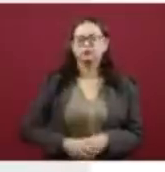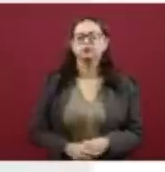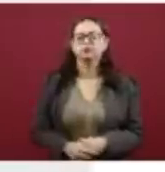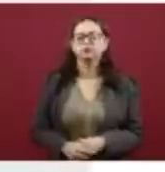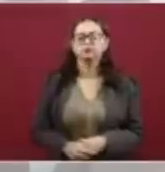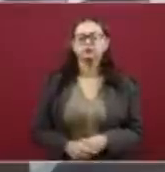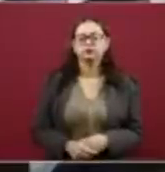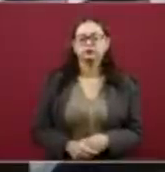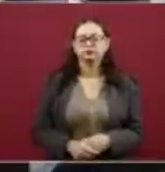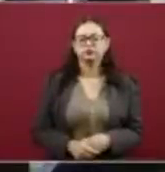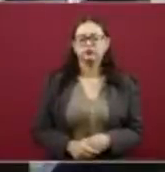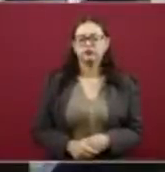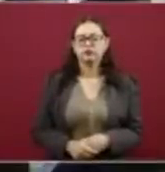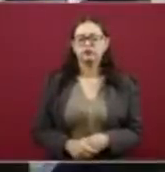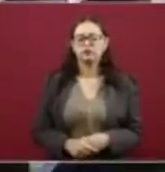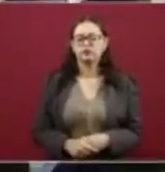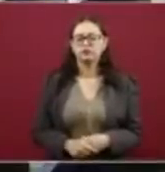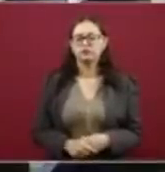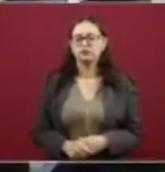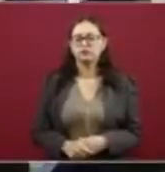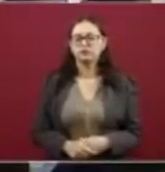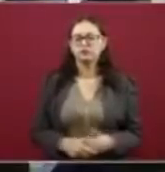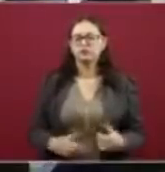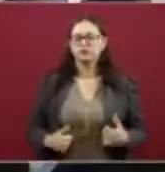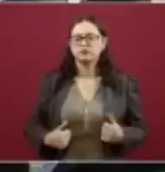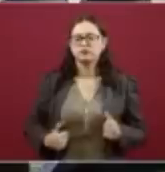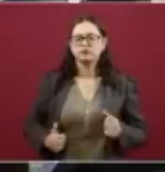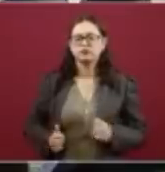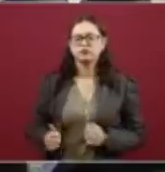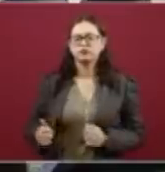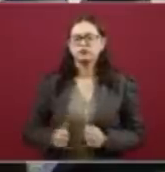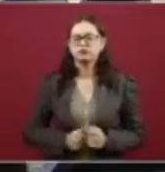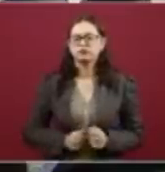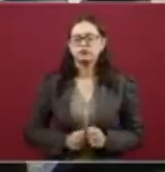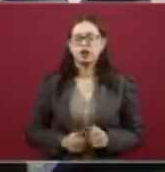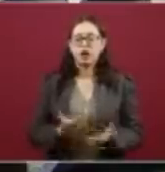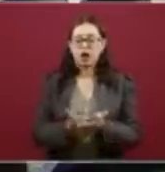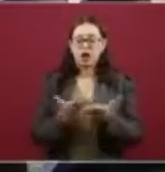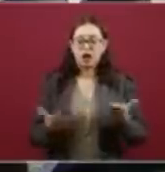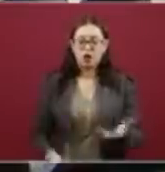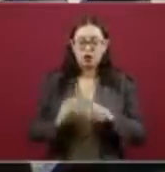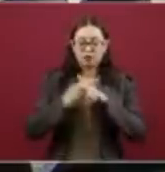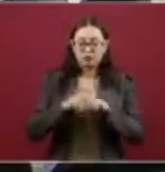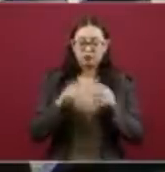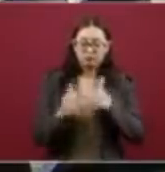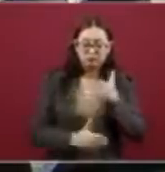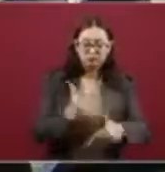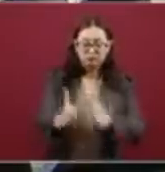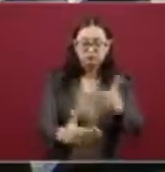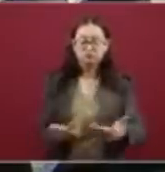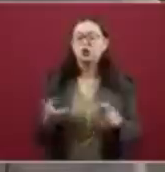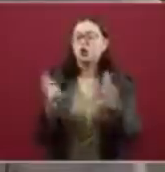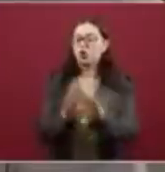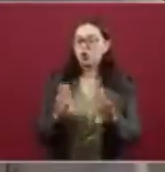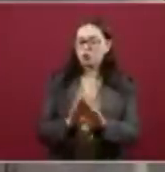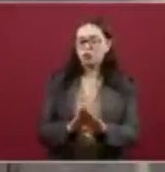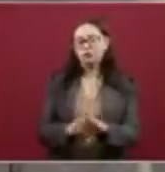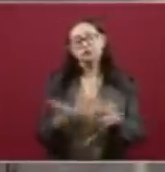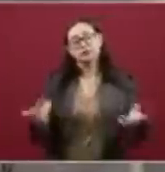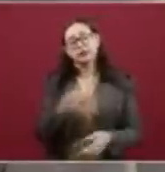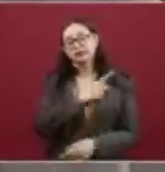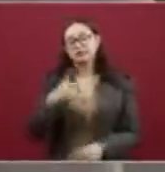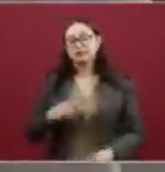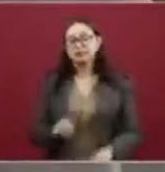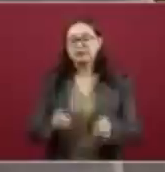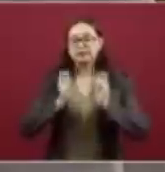estamos enfrentando dentro de la operación e implementación del mecanismo? Hay que asumir que, lamentablemente, y esto